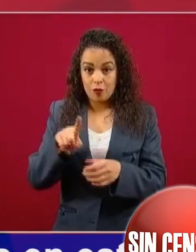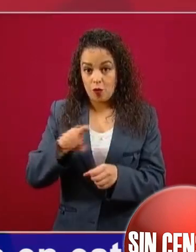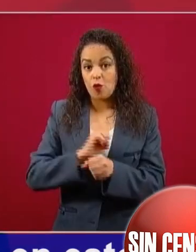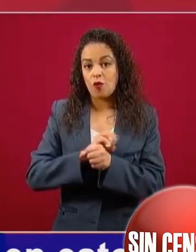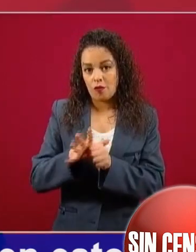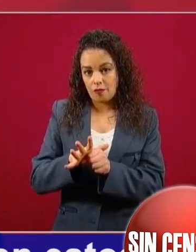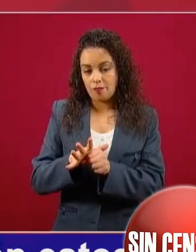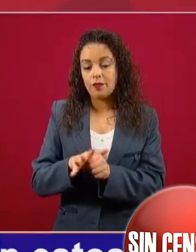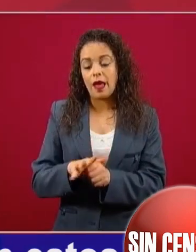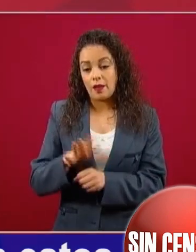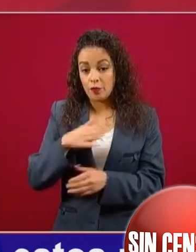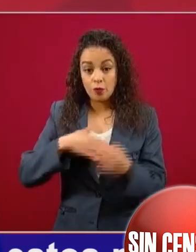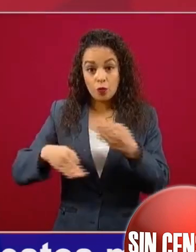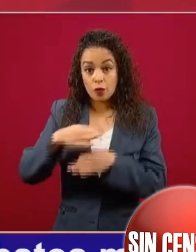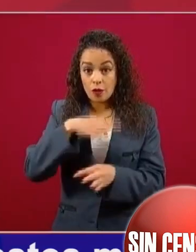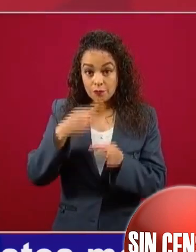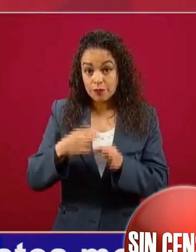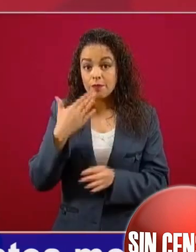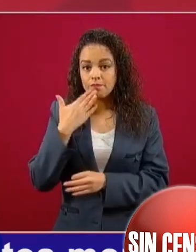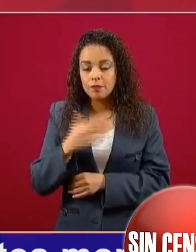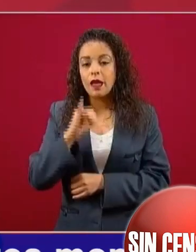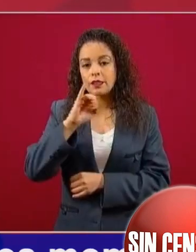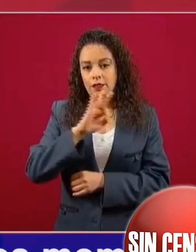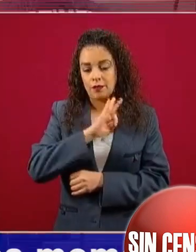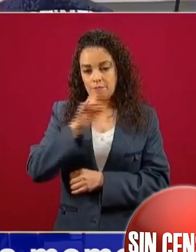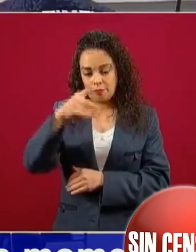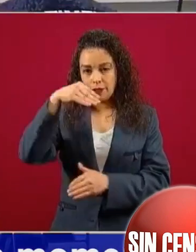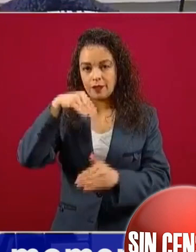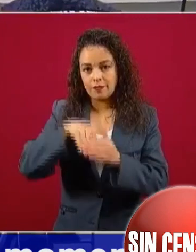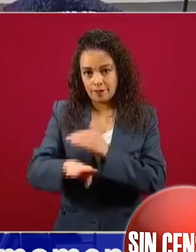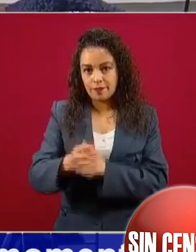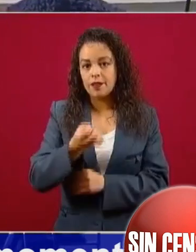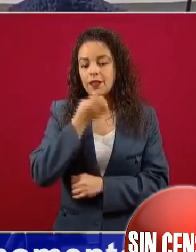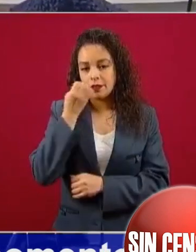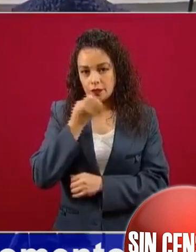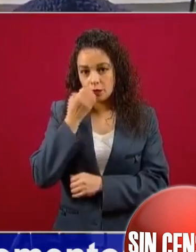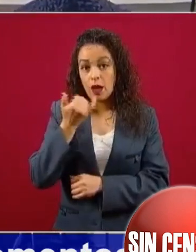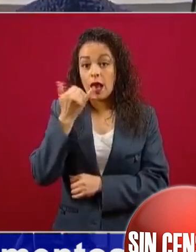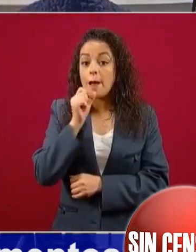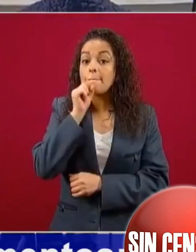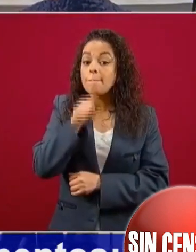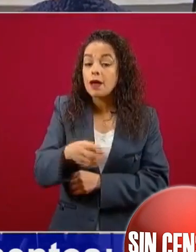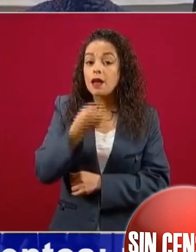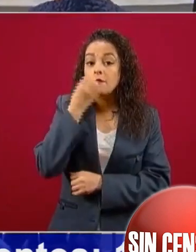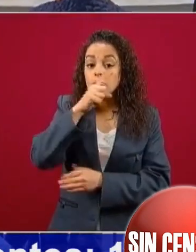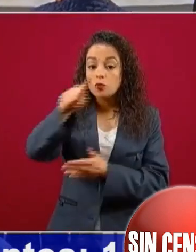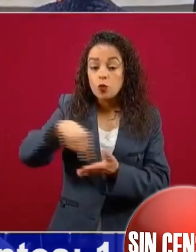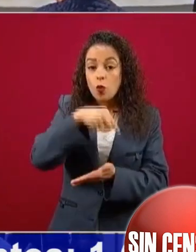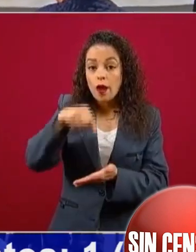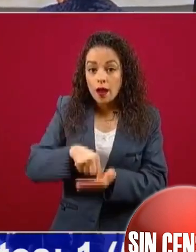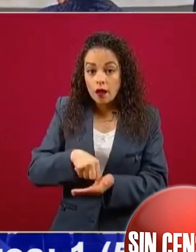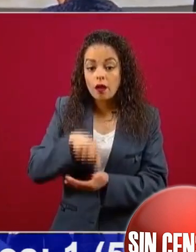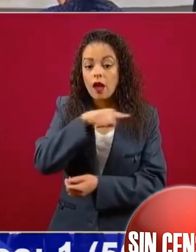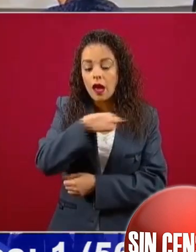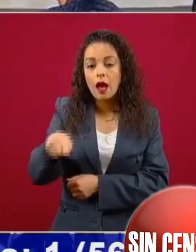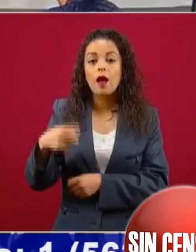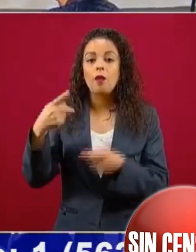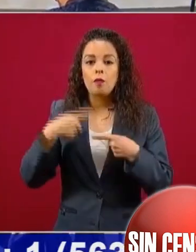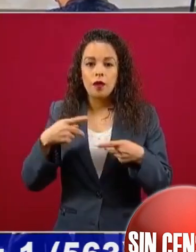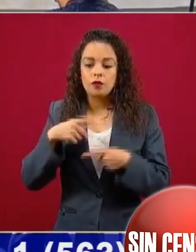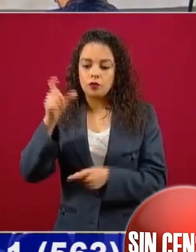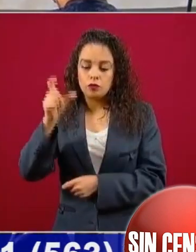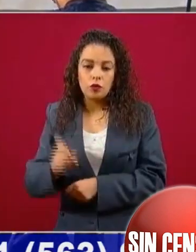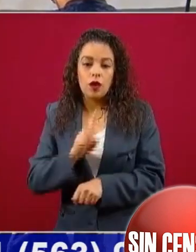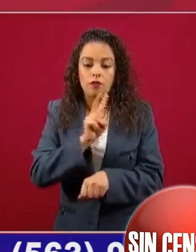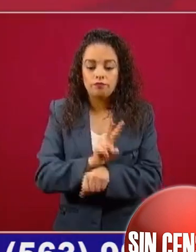la escuela, y en la escuela va a haber otro filtro sanitario de la propia escuela. Por